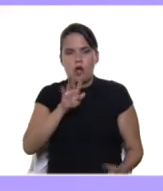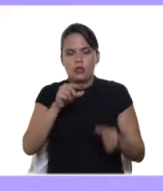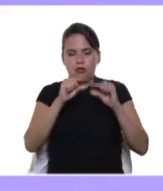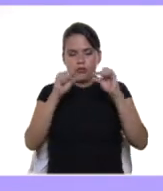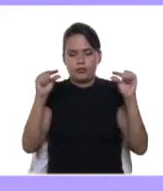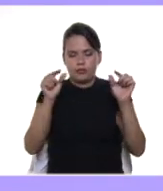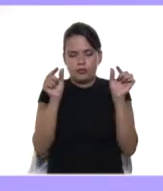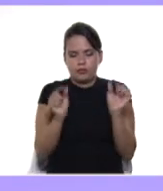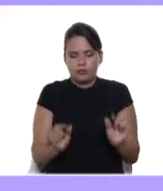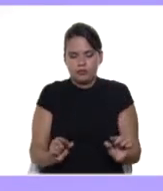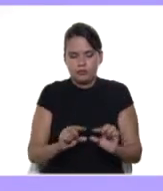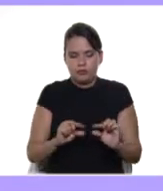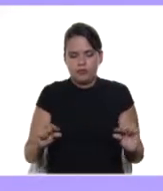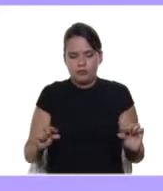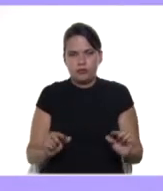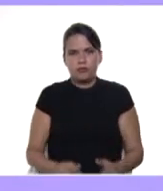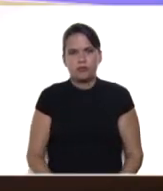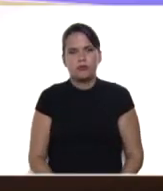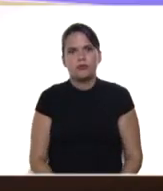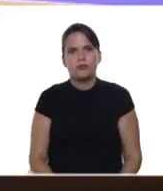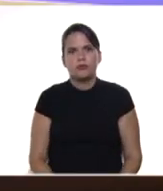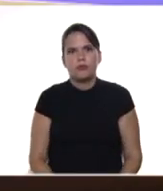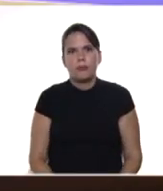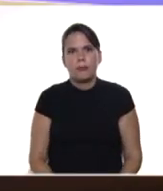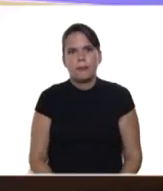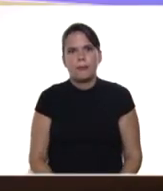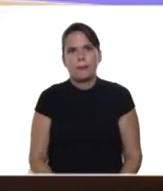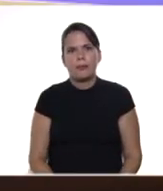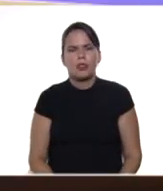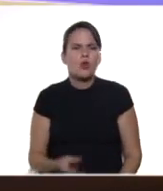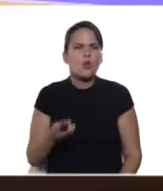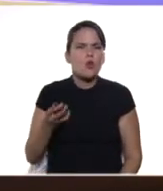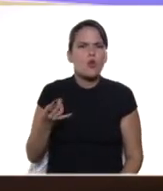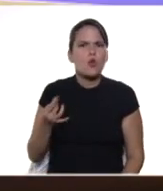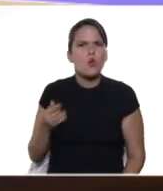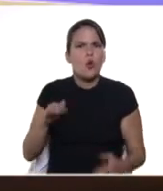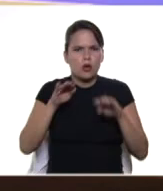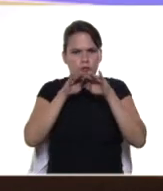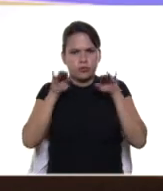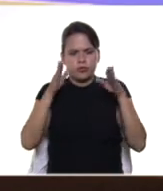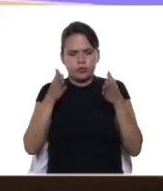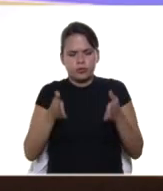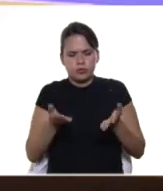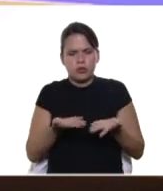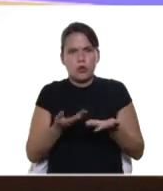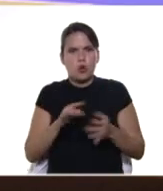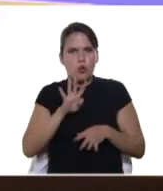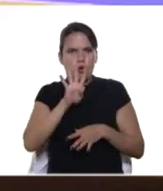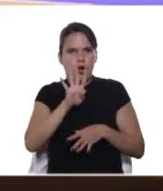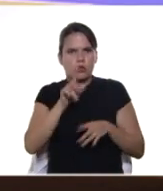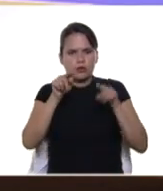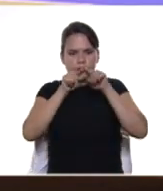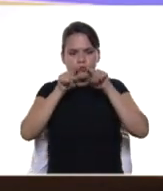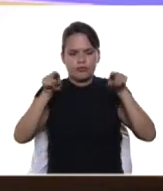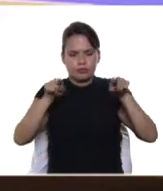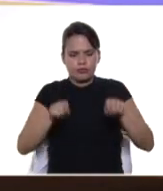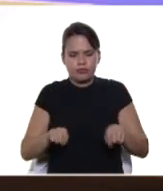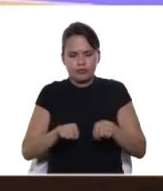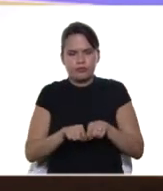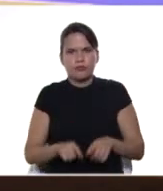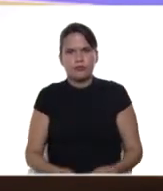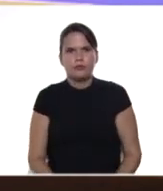4 segmentos o lados. Es decir, ¿cuántos lados tiene este polígono? 4. Por eso se le conoce como